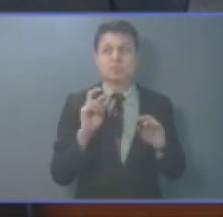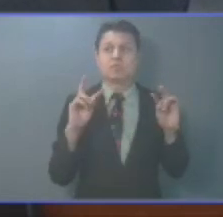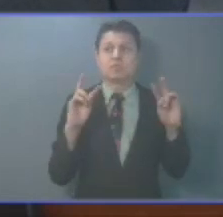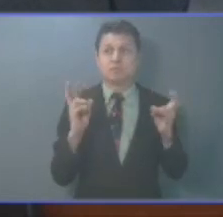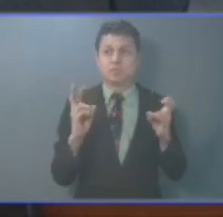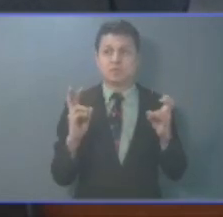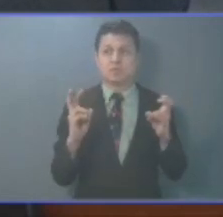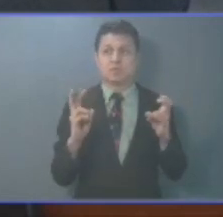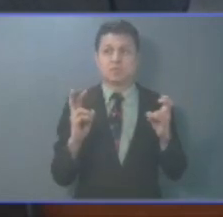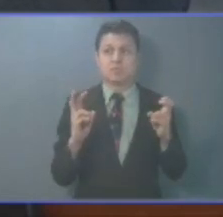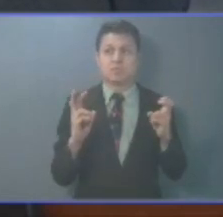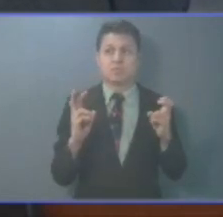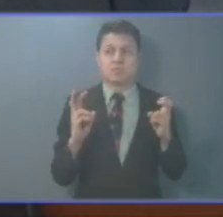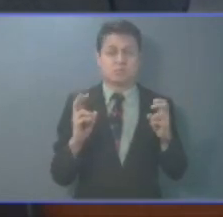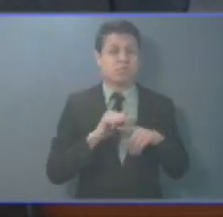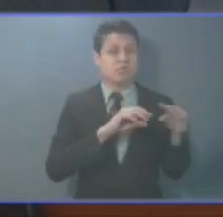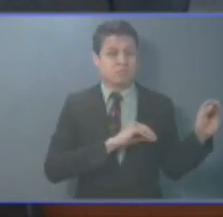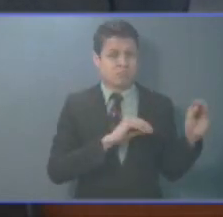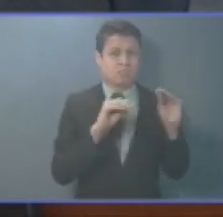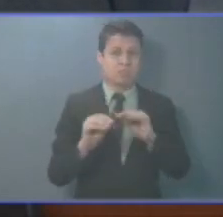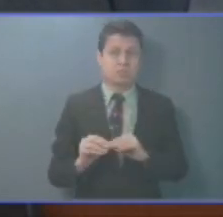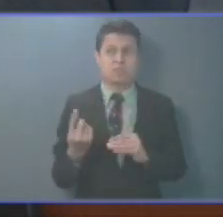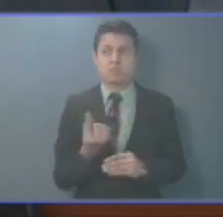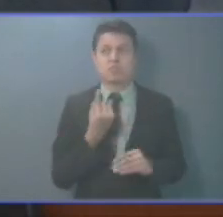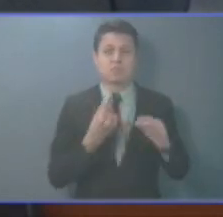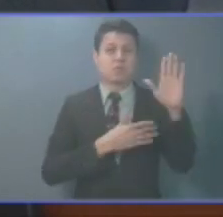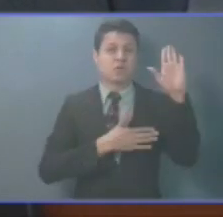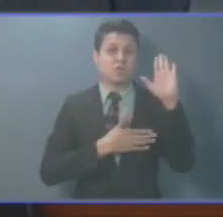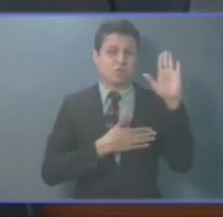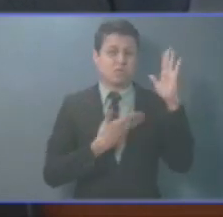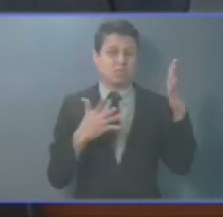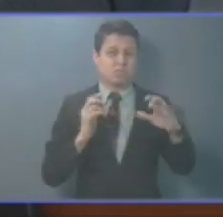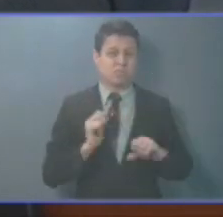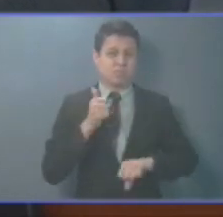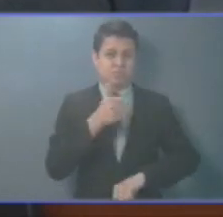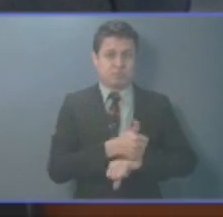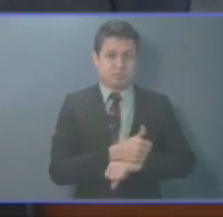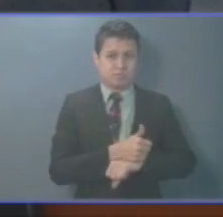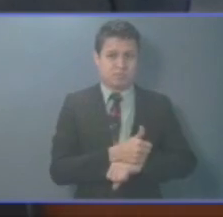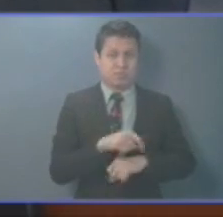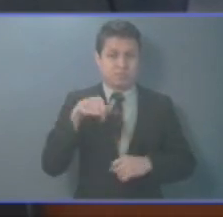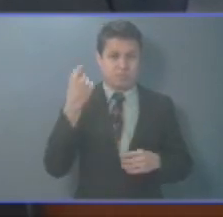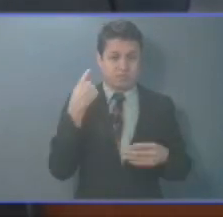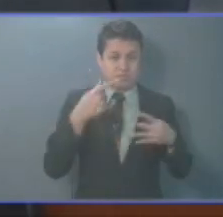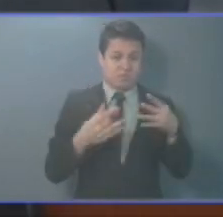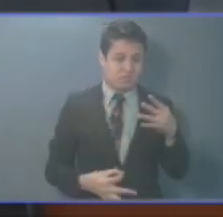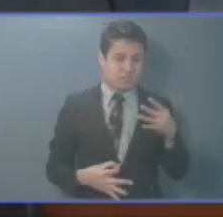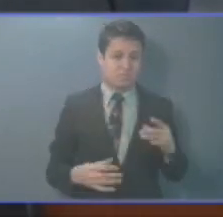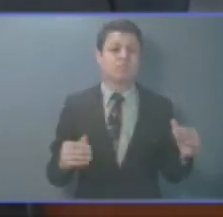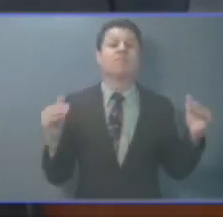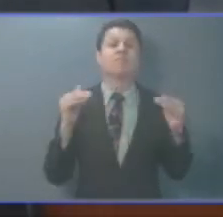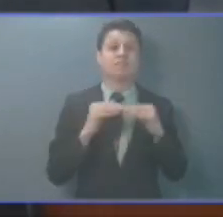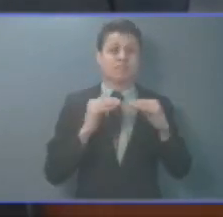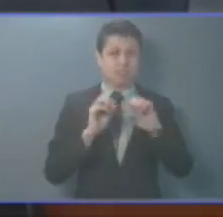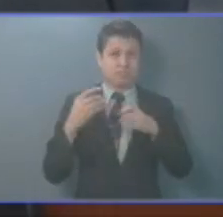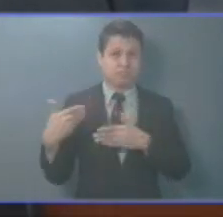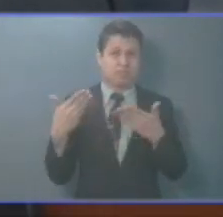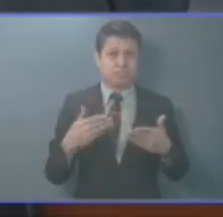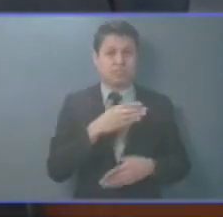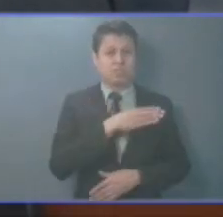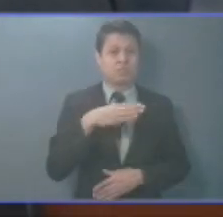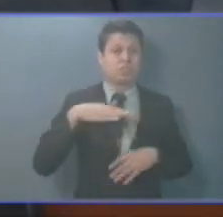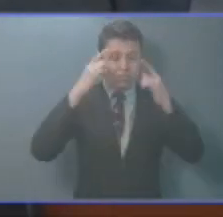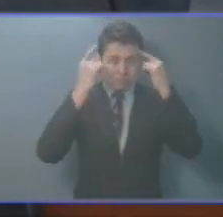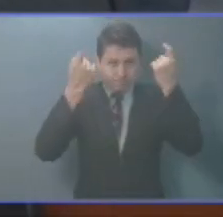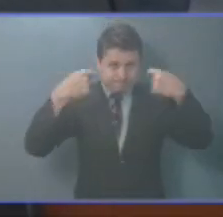respecto del cumplimiento de los compromisos establecidos en la presente ley, así como los adquiridos en la Convención sobre